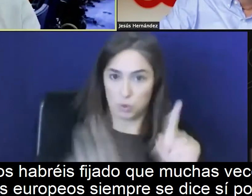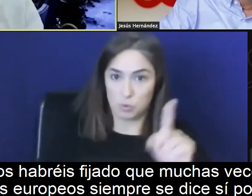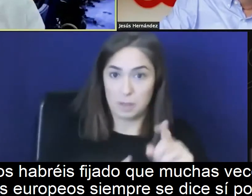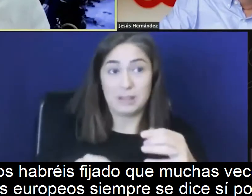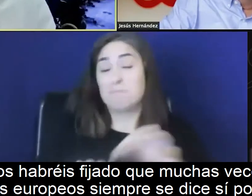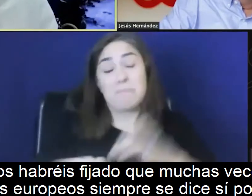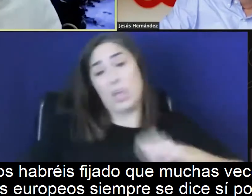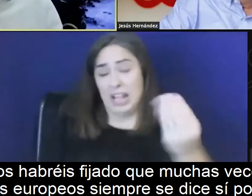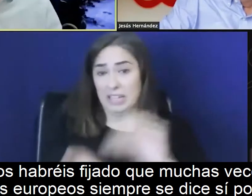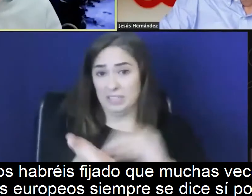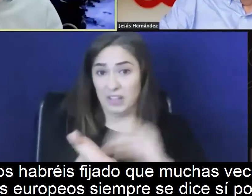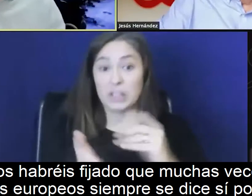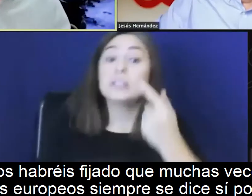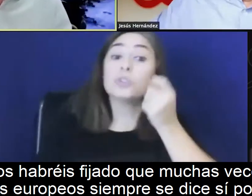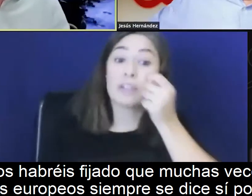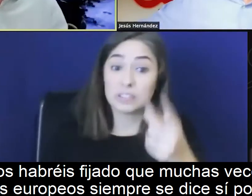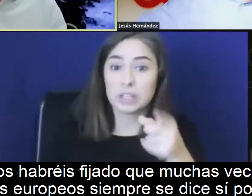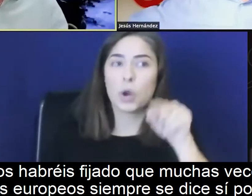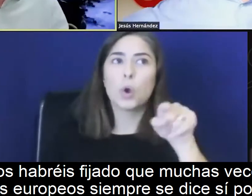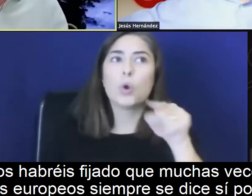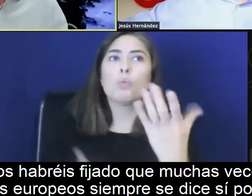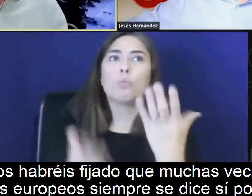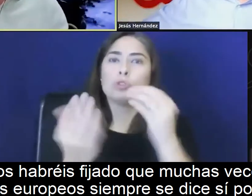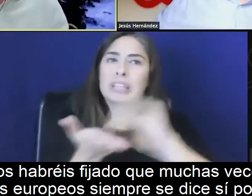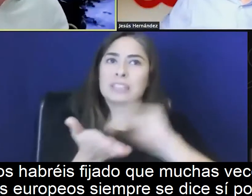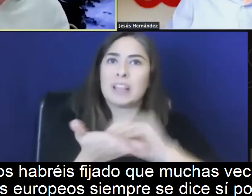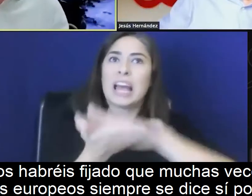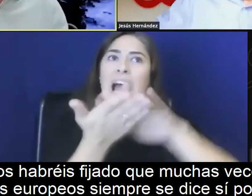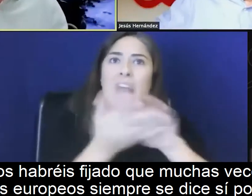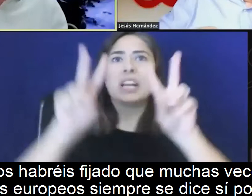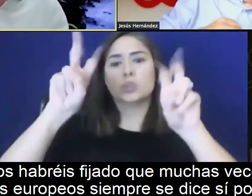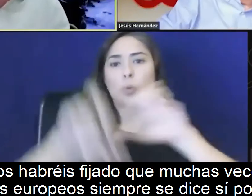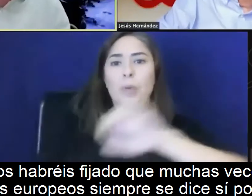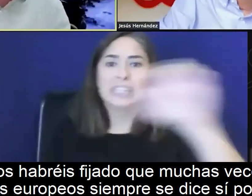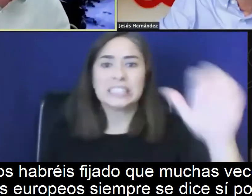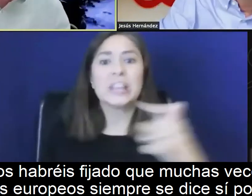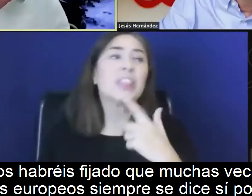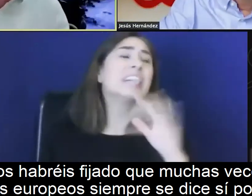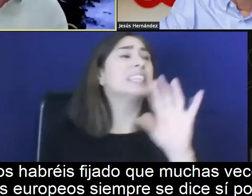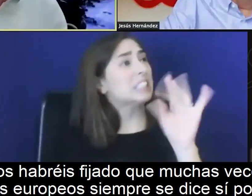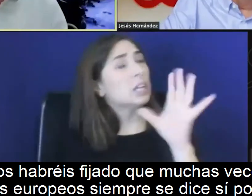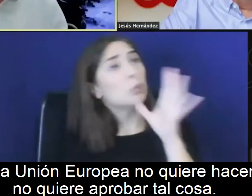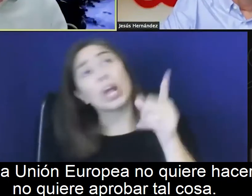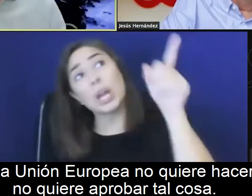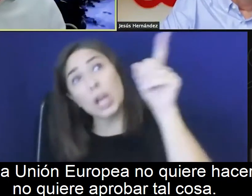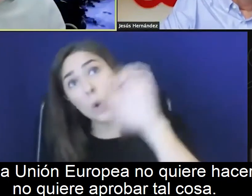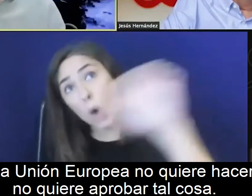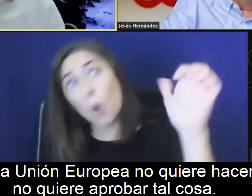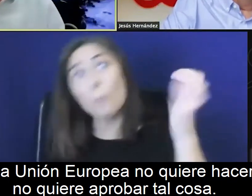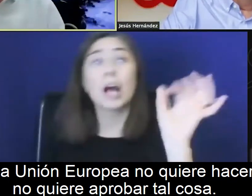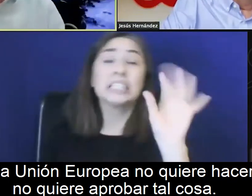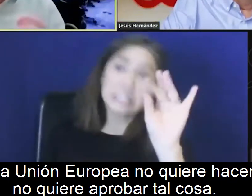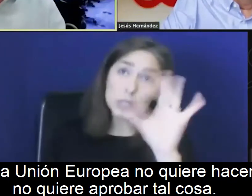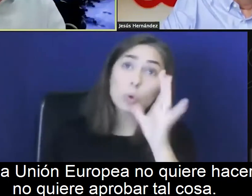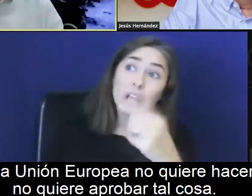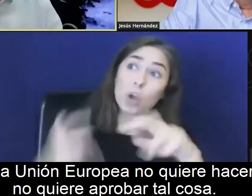fijado que muchas veces cuando se habla de asuntos europeos siempre se dice, sí, porque en Europa, sí, porque Bruselas, sí, porque la Unión Europea